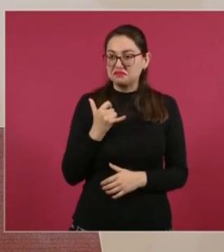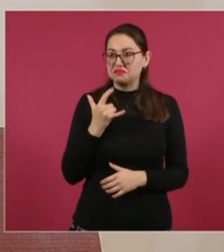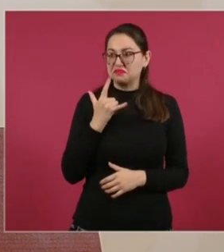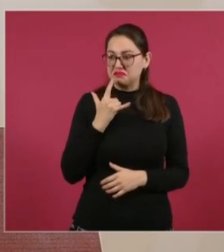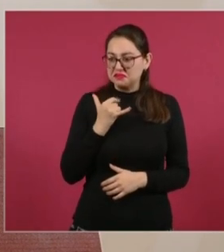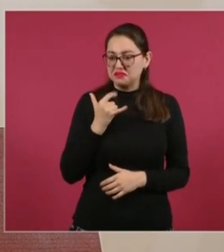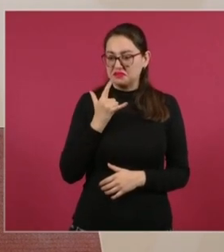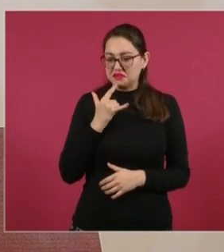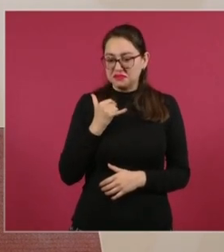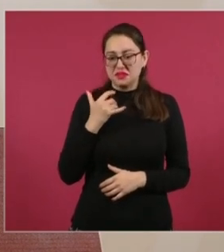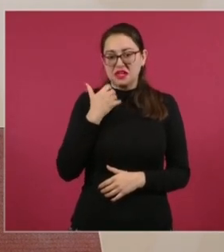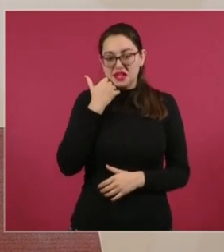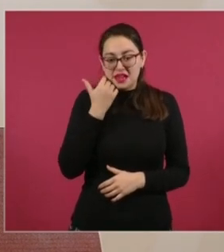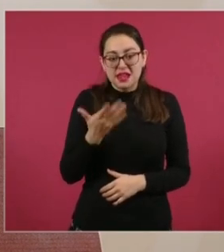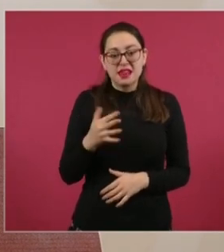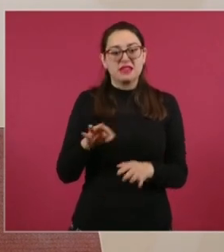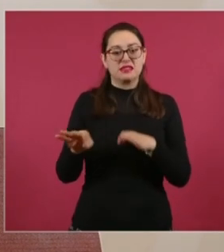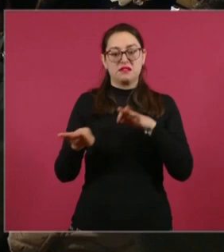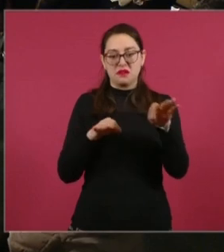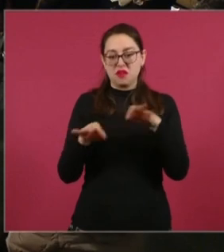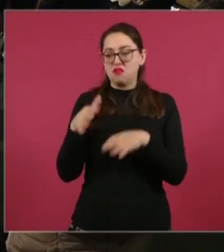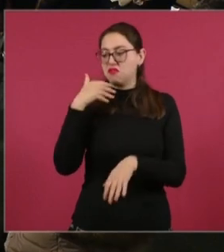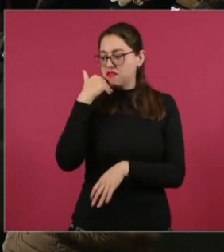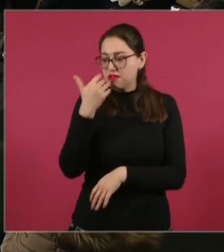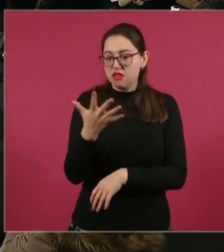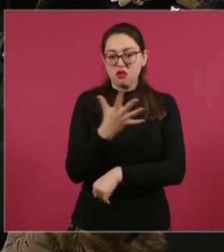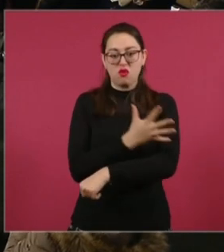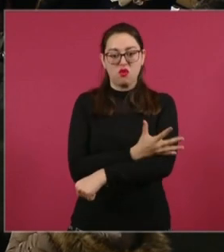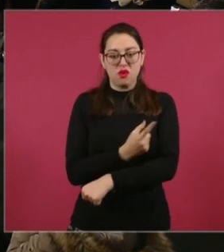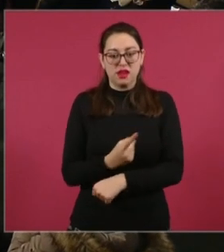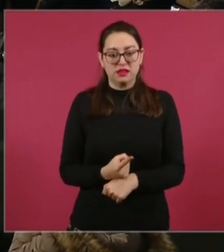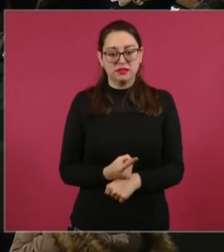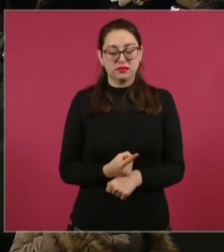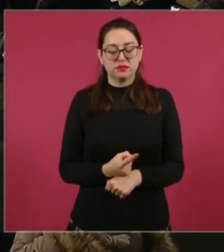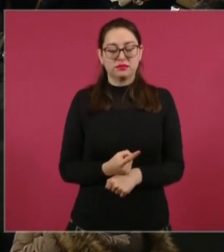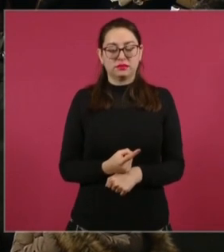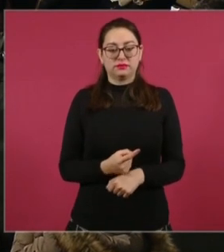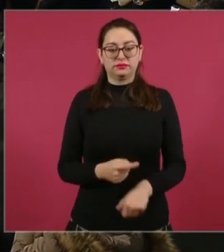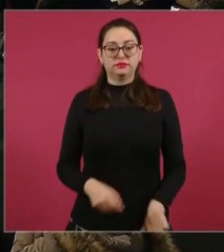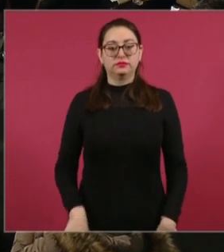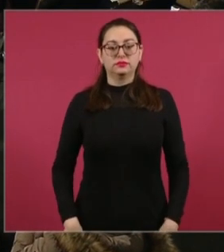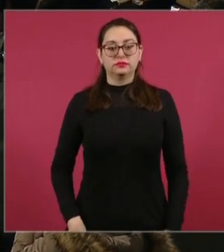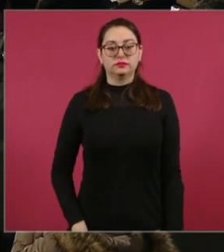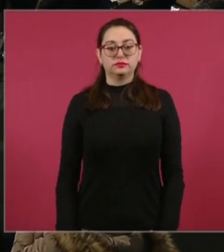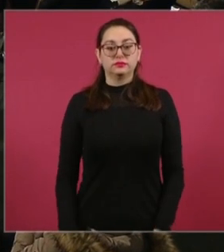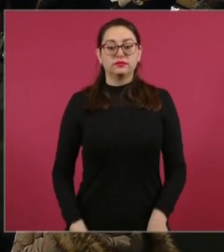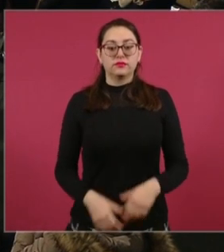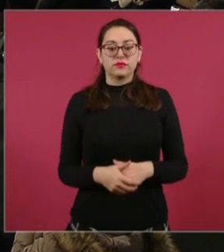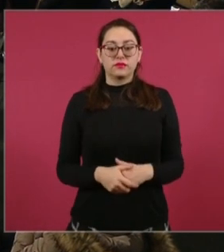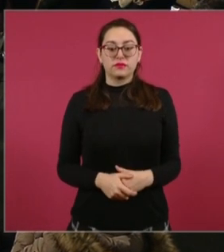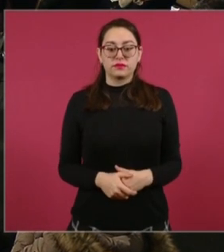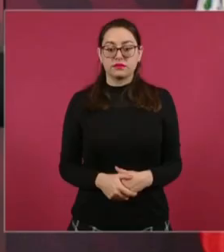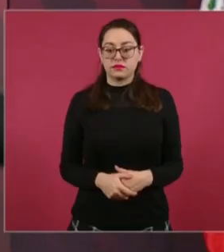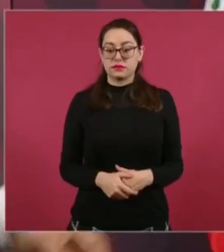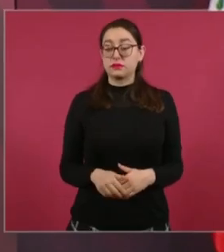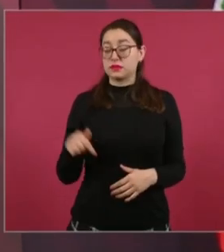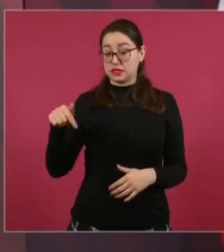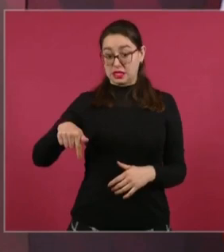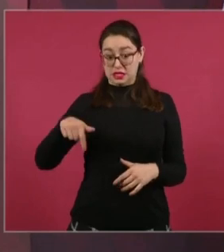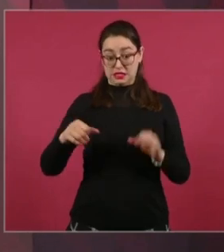trabajar honradamente. Todos los que trabajan aquí, en las calles,